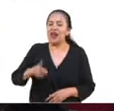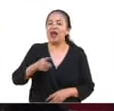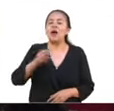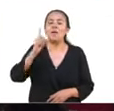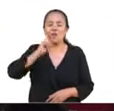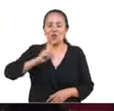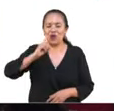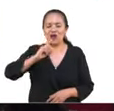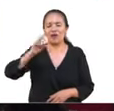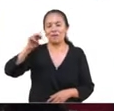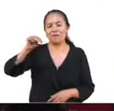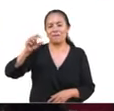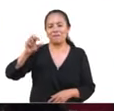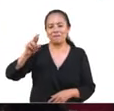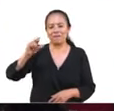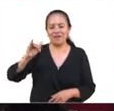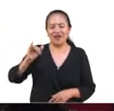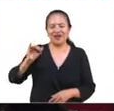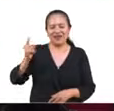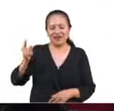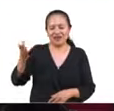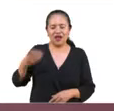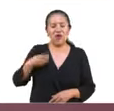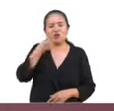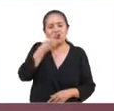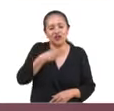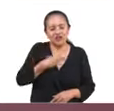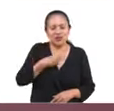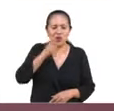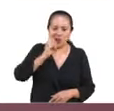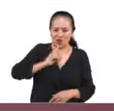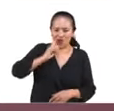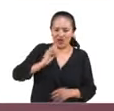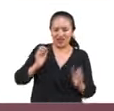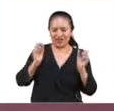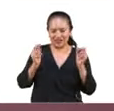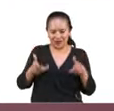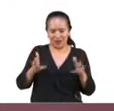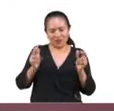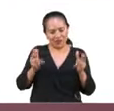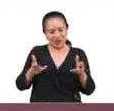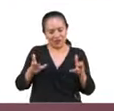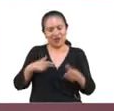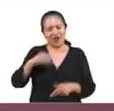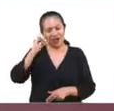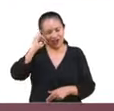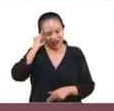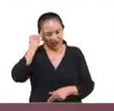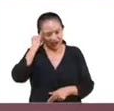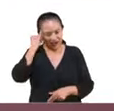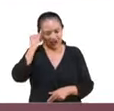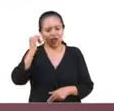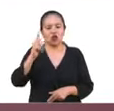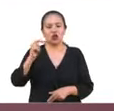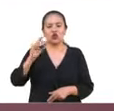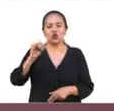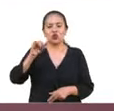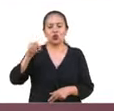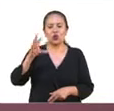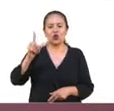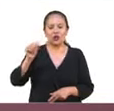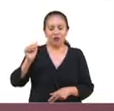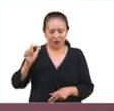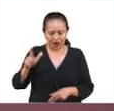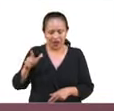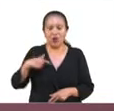presente. Como dicen en su comunidad, mujer chiapaneca, indígena, tojolabal,